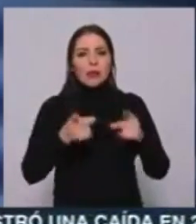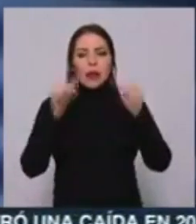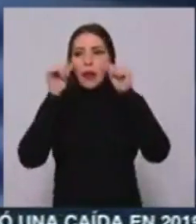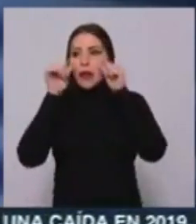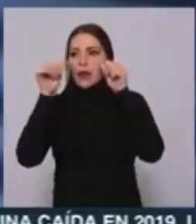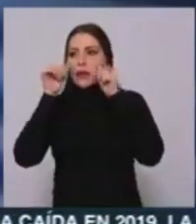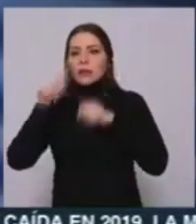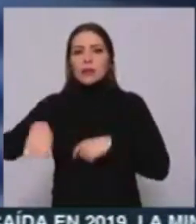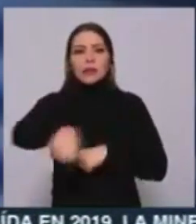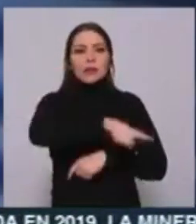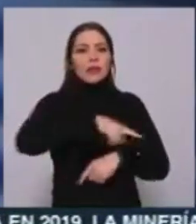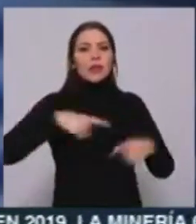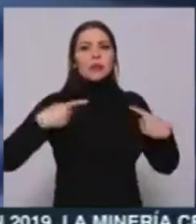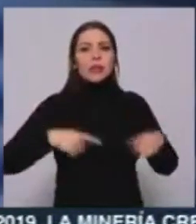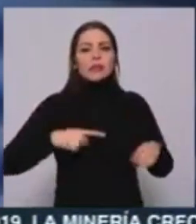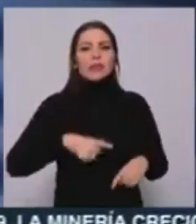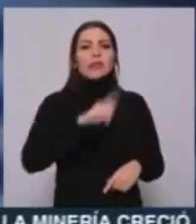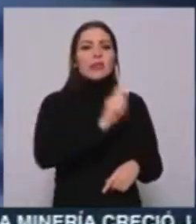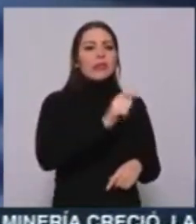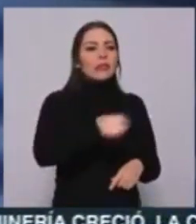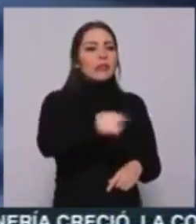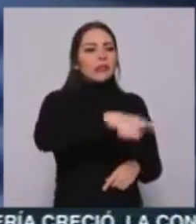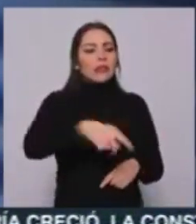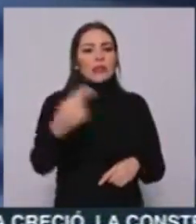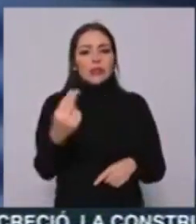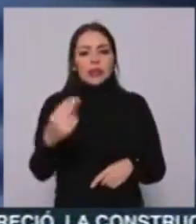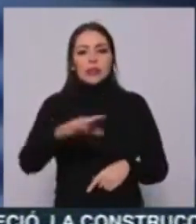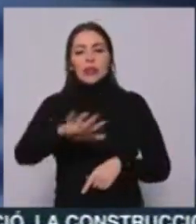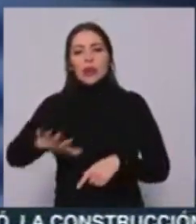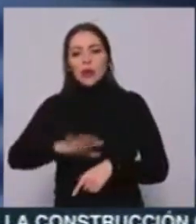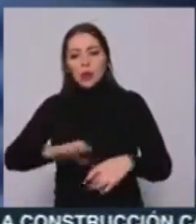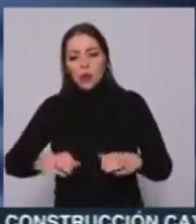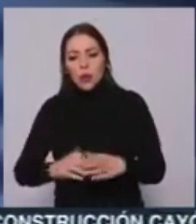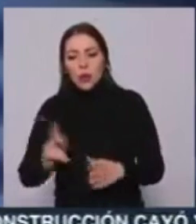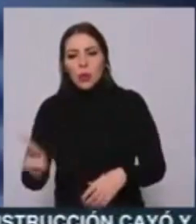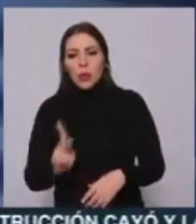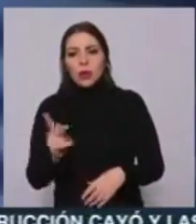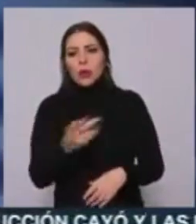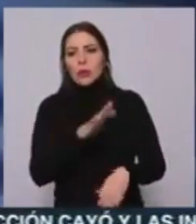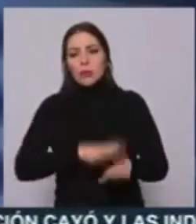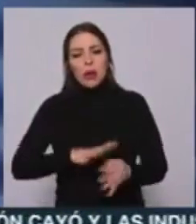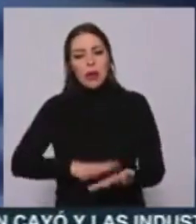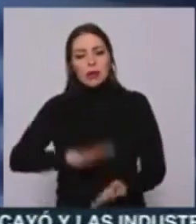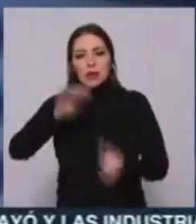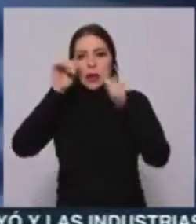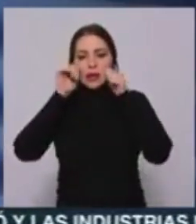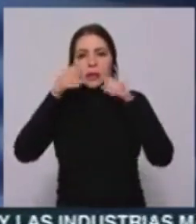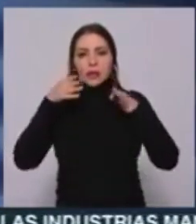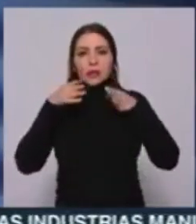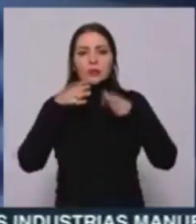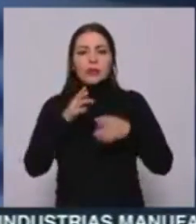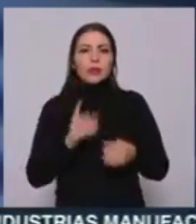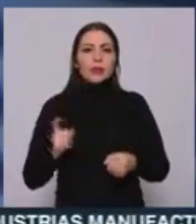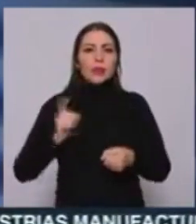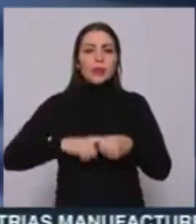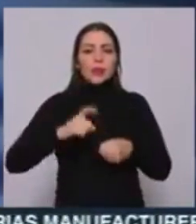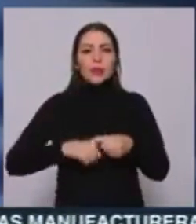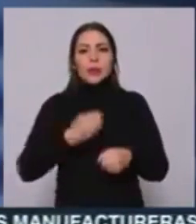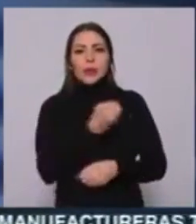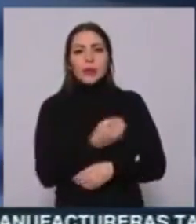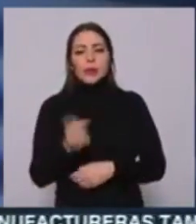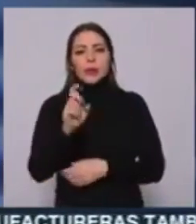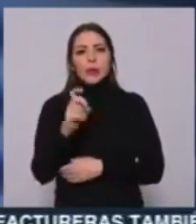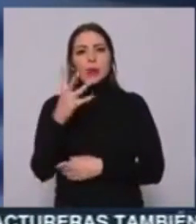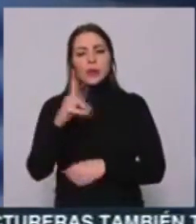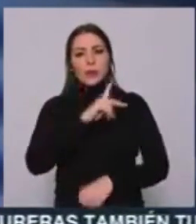de nuestras sociedades, de nuestros pueblos, a las prioridades de los 34 países que la conforman. Mi propuesta